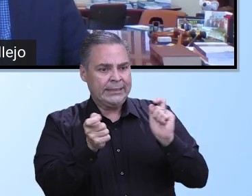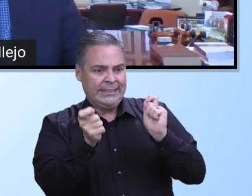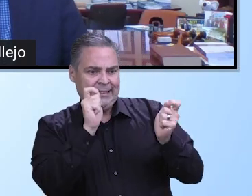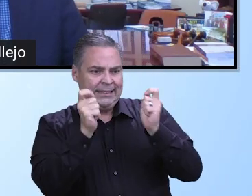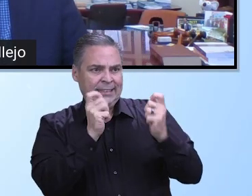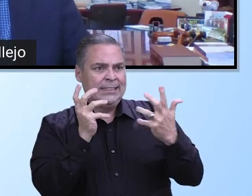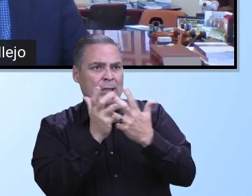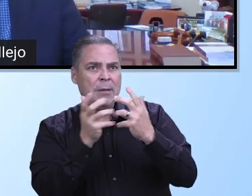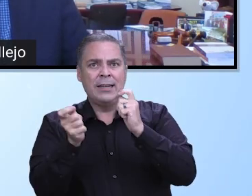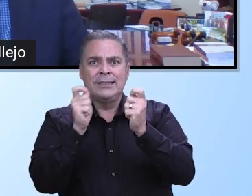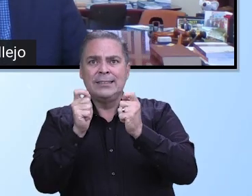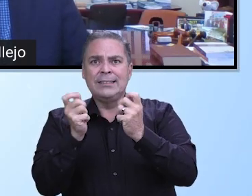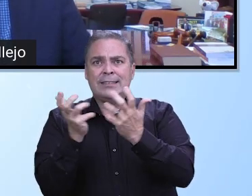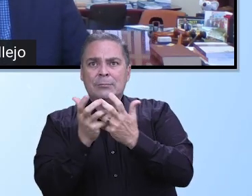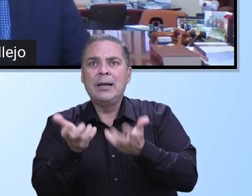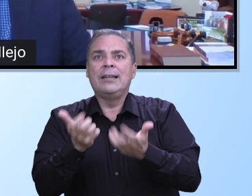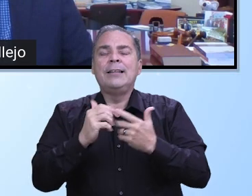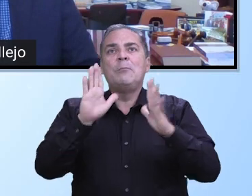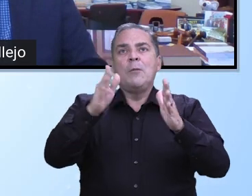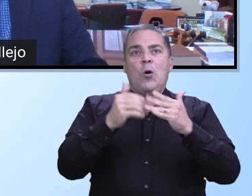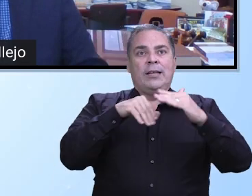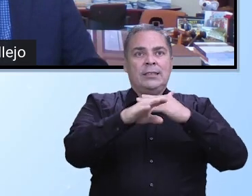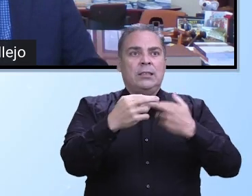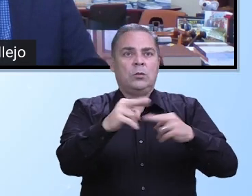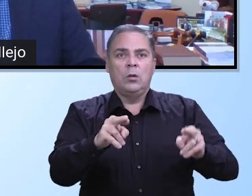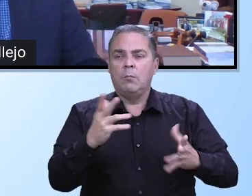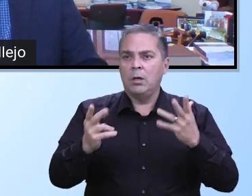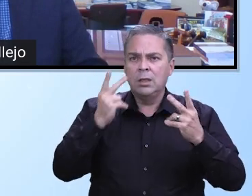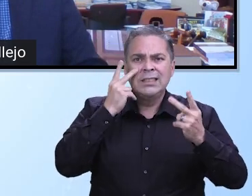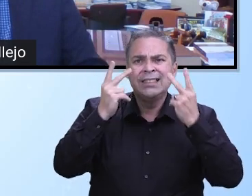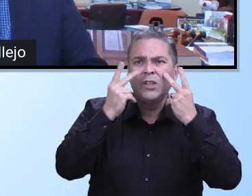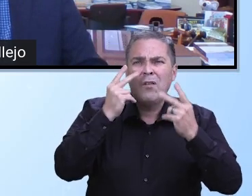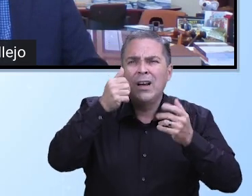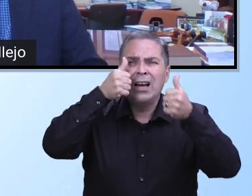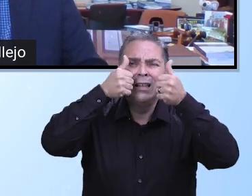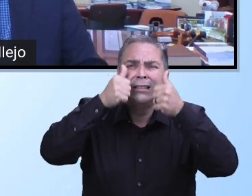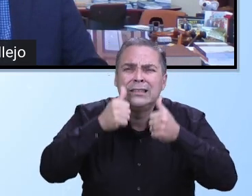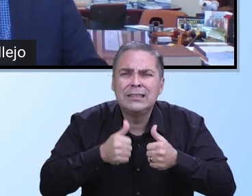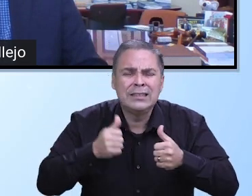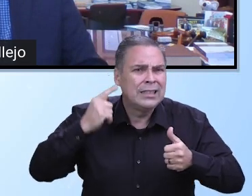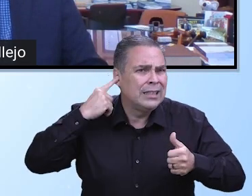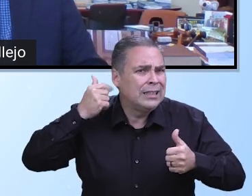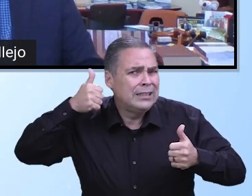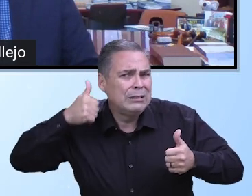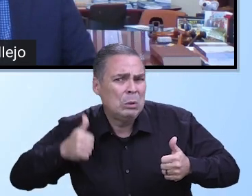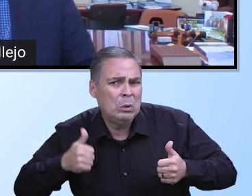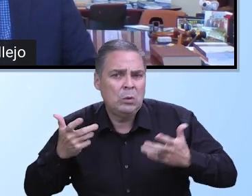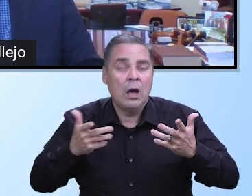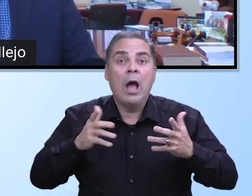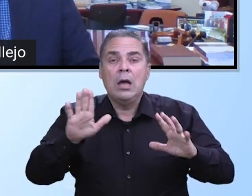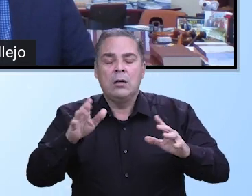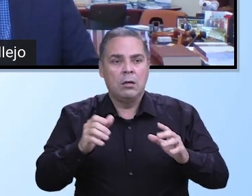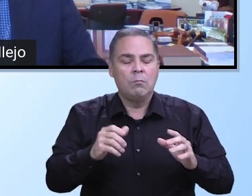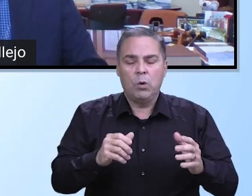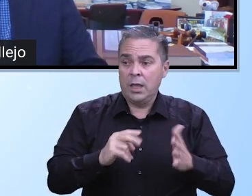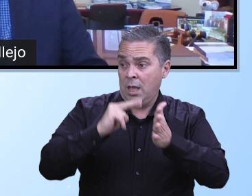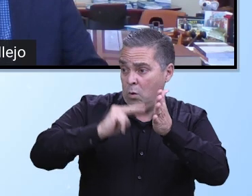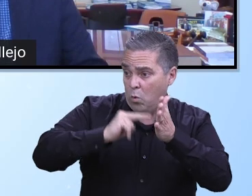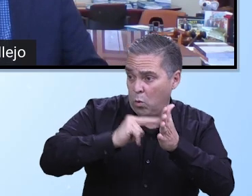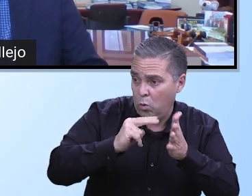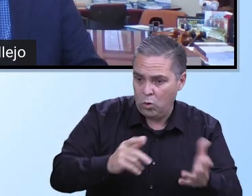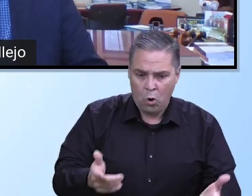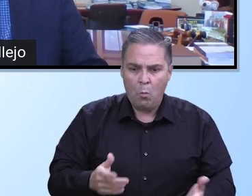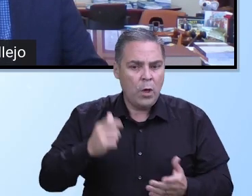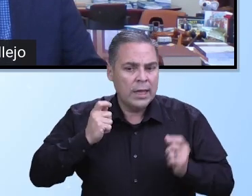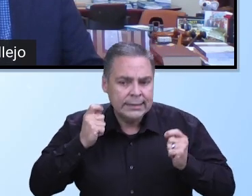cuando llega a la sala, si necesita ver, si necesita escuchar. Tenemos sistemas de amplificación de sonido que se pueden acceder a través del